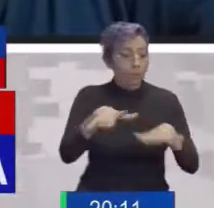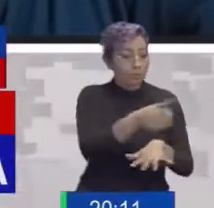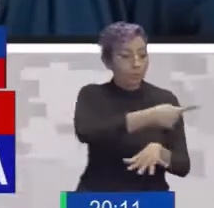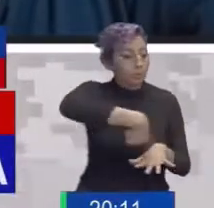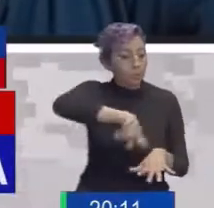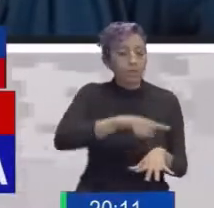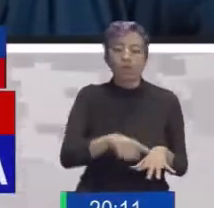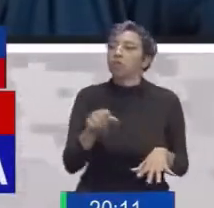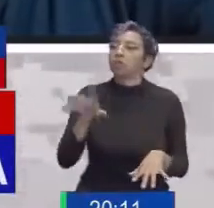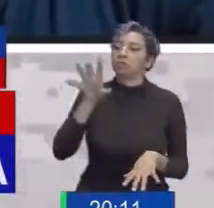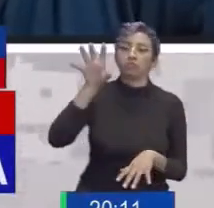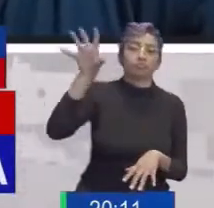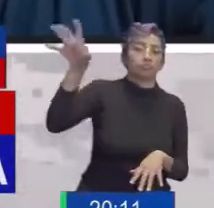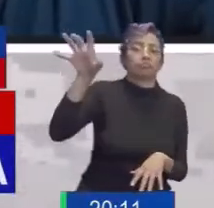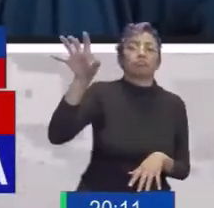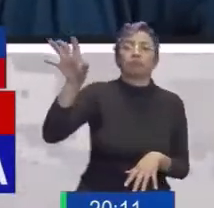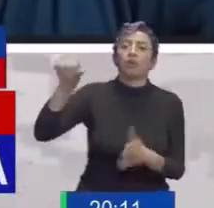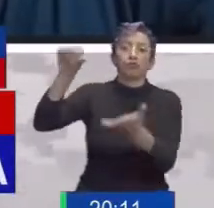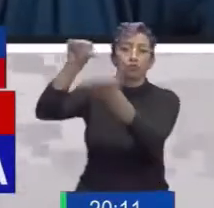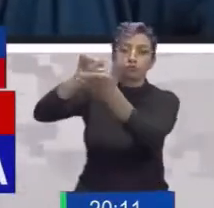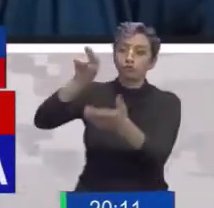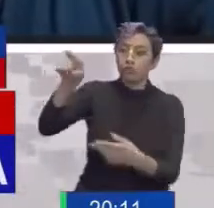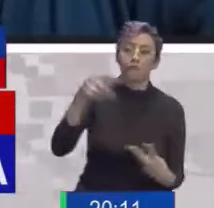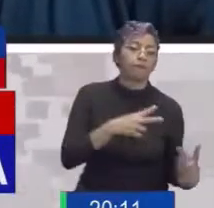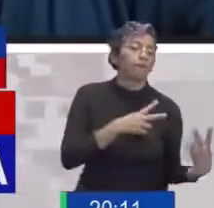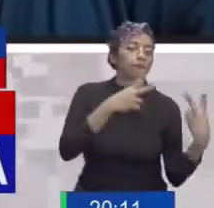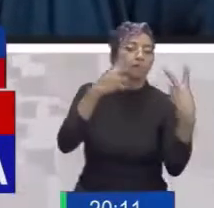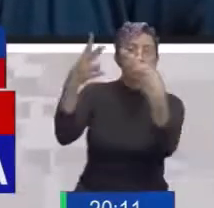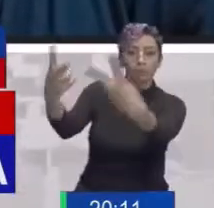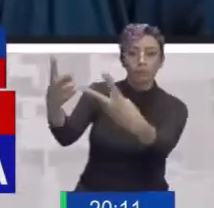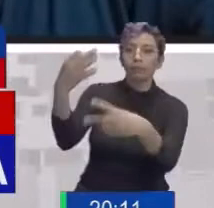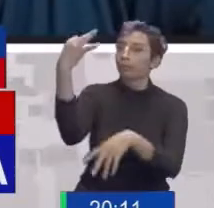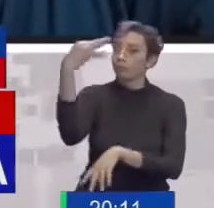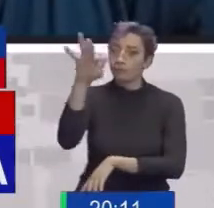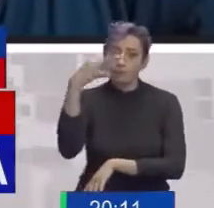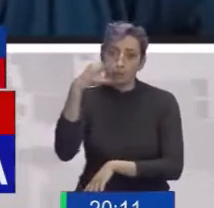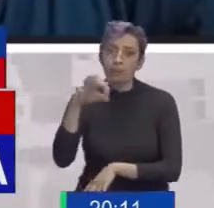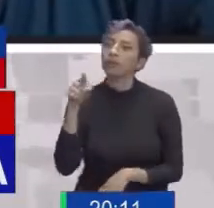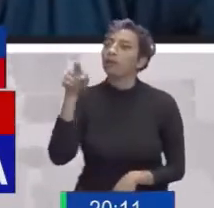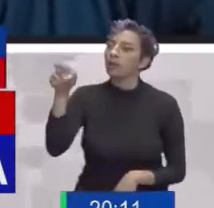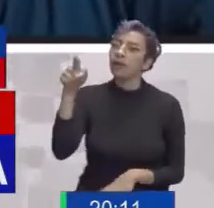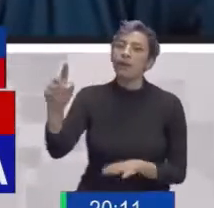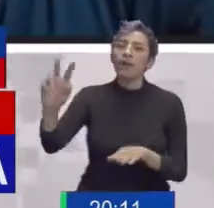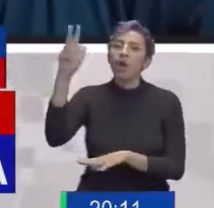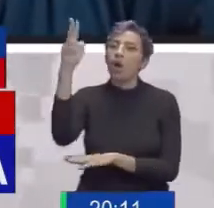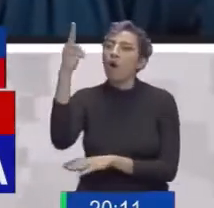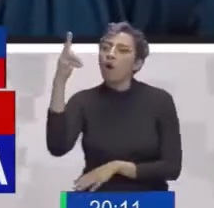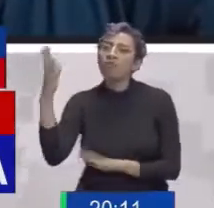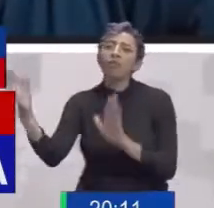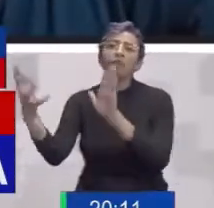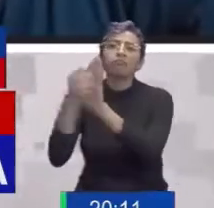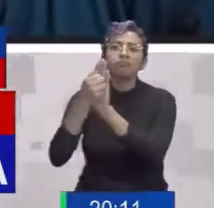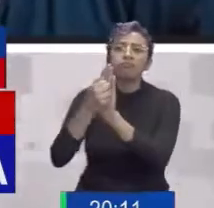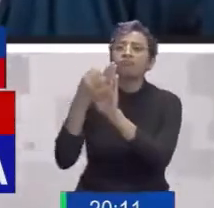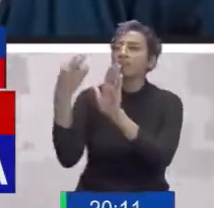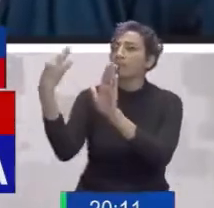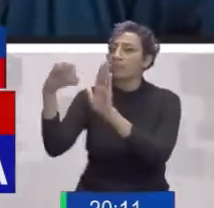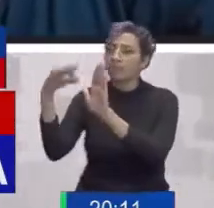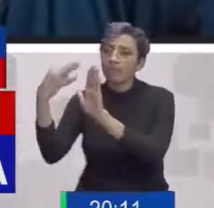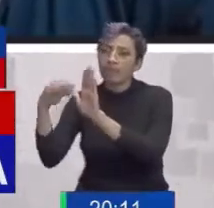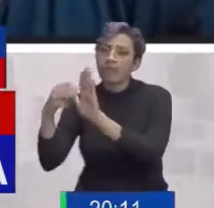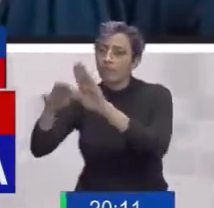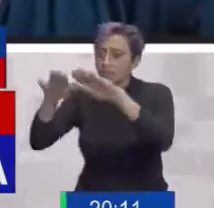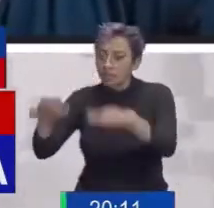encontrar dónde hospedarse o mismo mejorar las condiciones edilicias para un chiquito que tiene que tener cuidados especiales porque